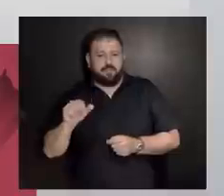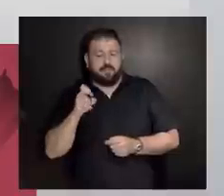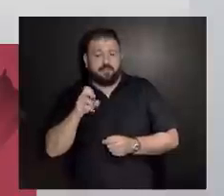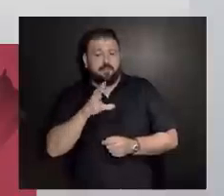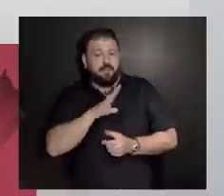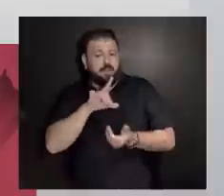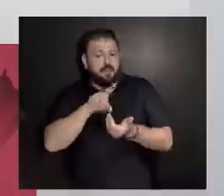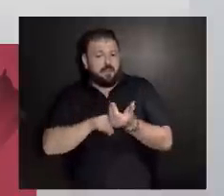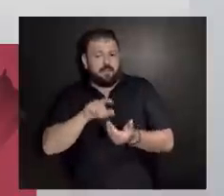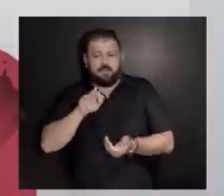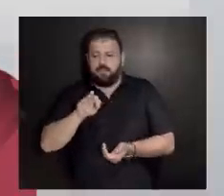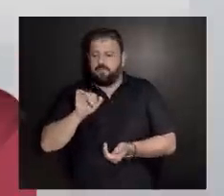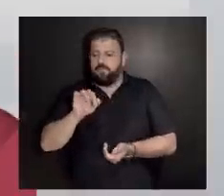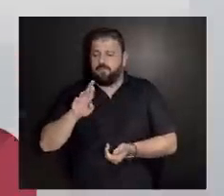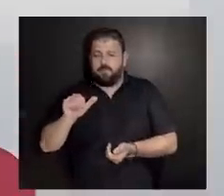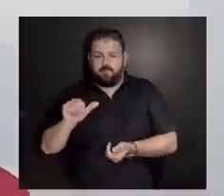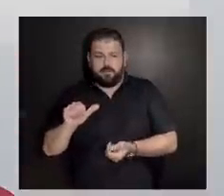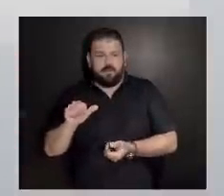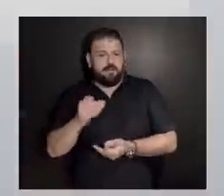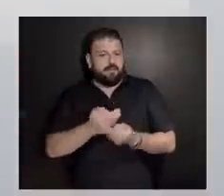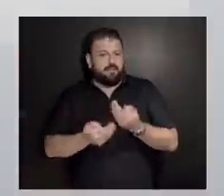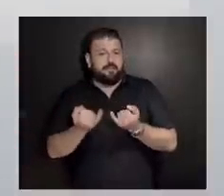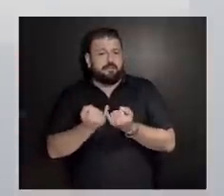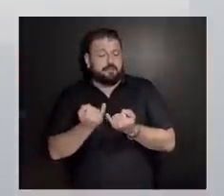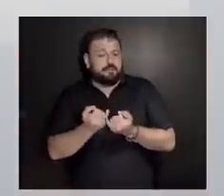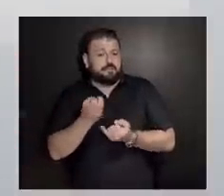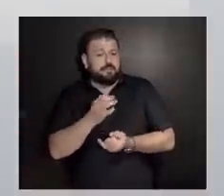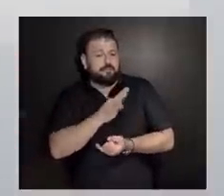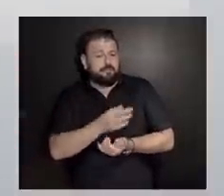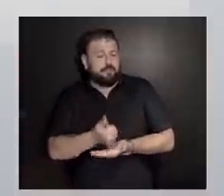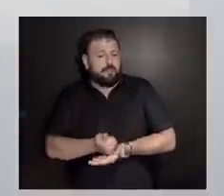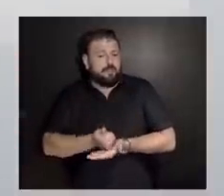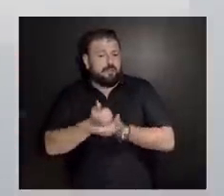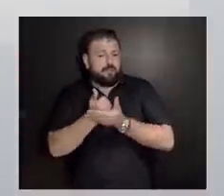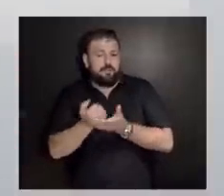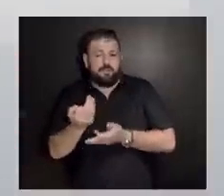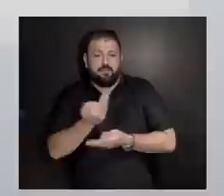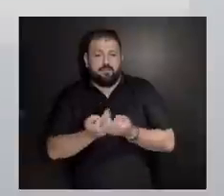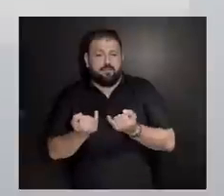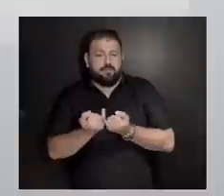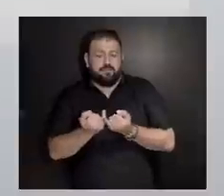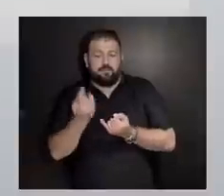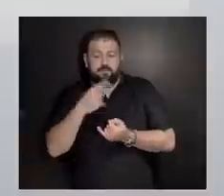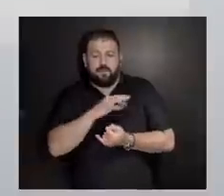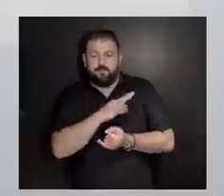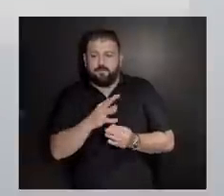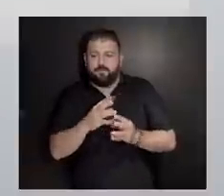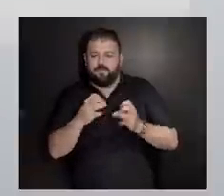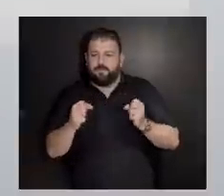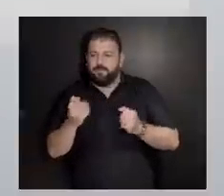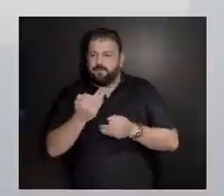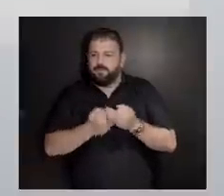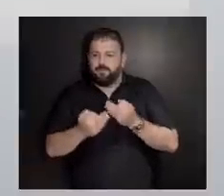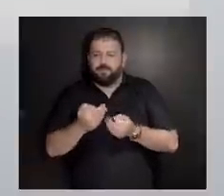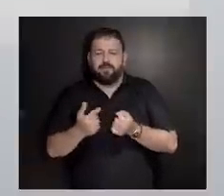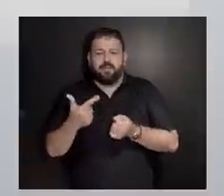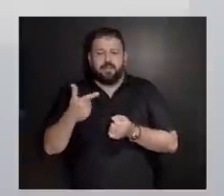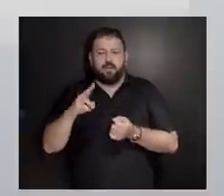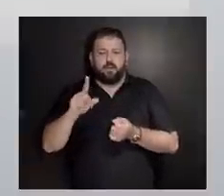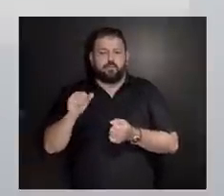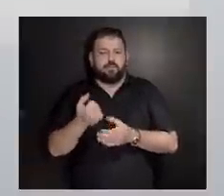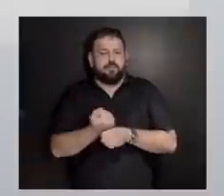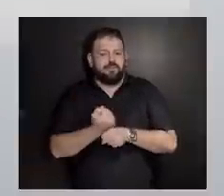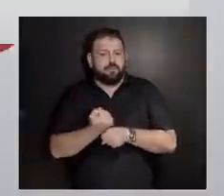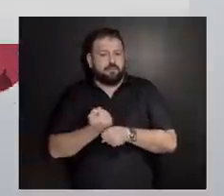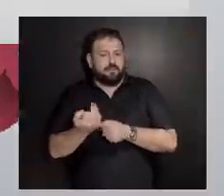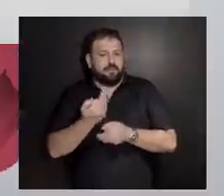fibra. Y al igual que el Fiber Plus Supreme, las fibras nos ayudan a retardar la absorción de glucosa en sangre. Entonces es por eso como